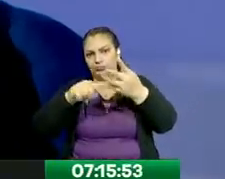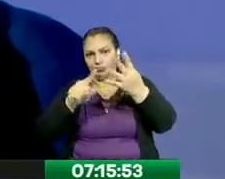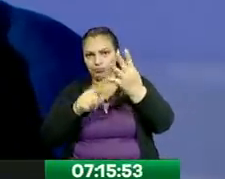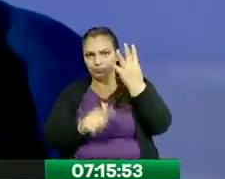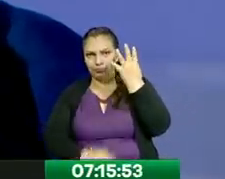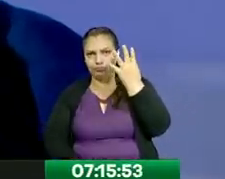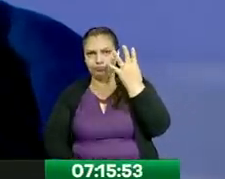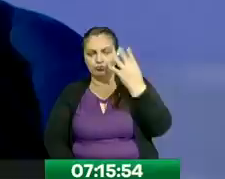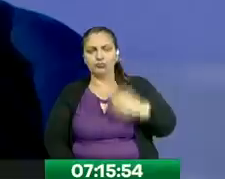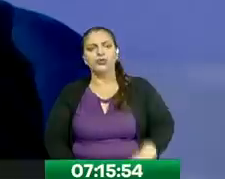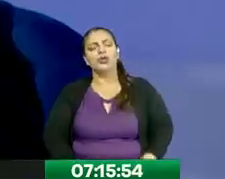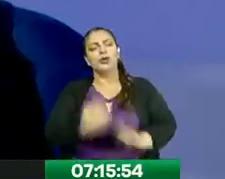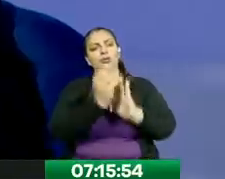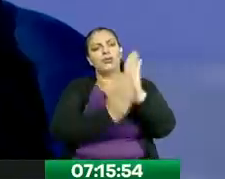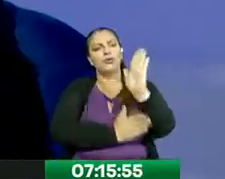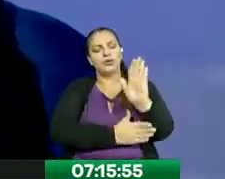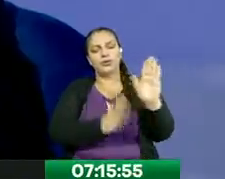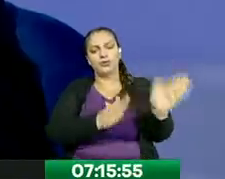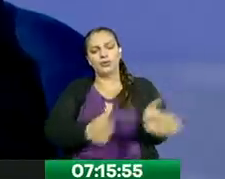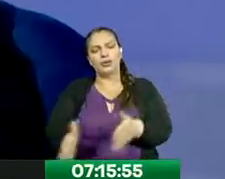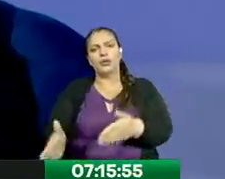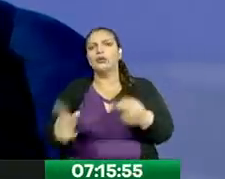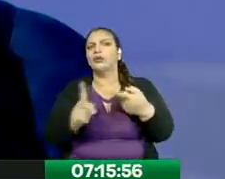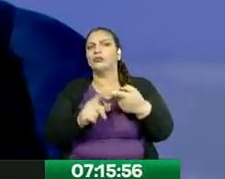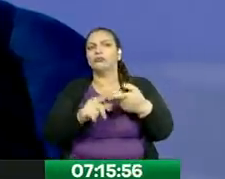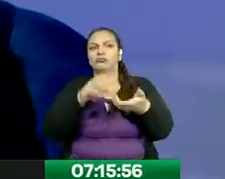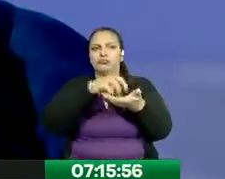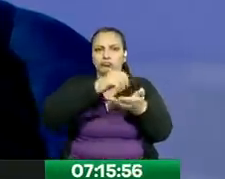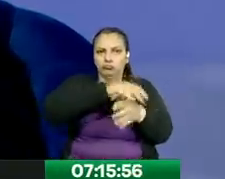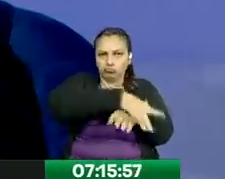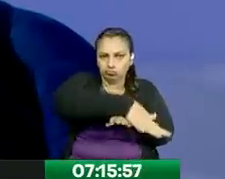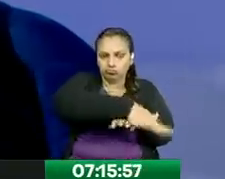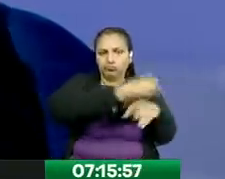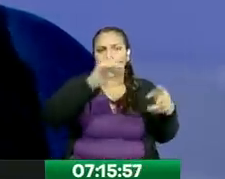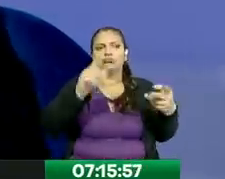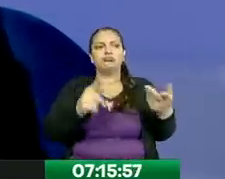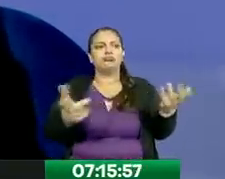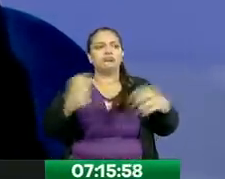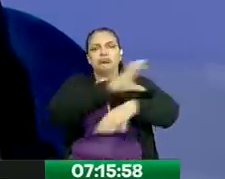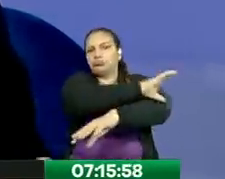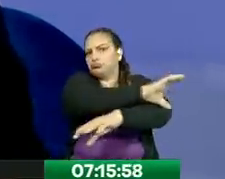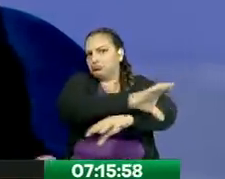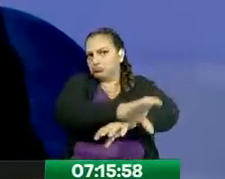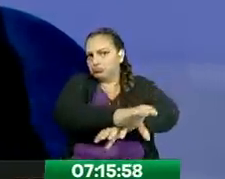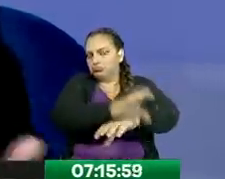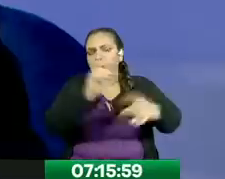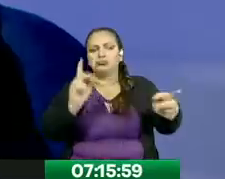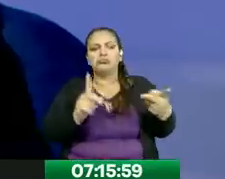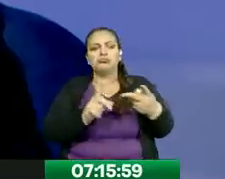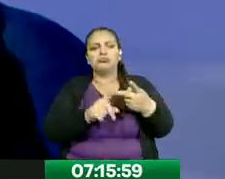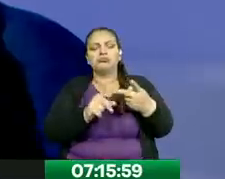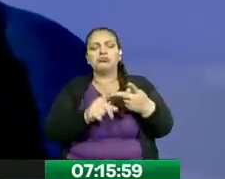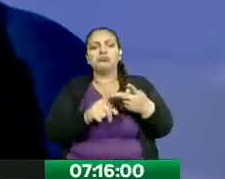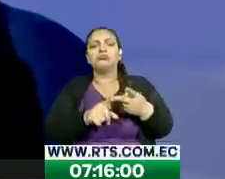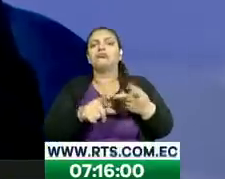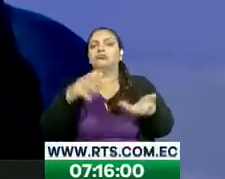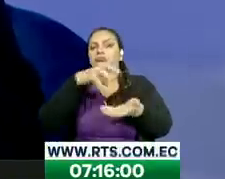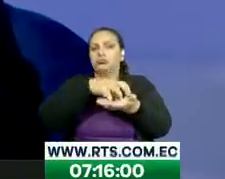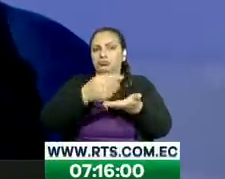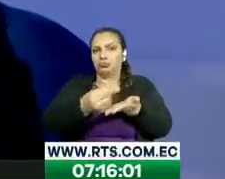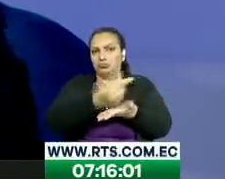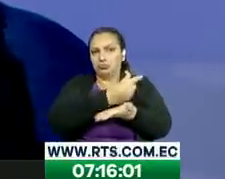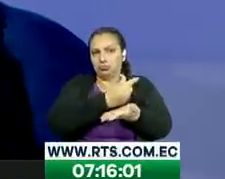de desarrollo de las haciendas en las provincias los ríos acá en la provincia de guayas algunos malecones para los ríos porque nos faltan muelles malecones